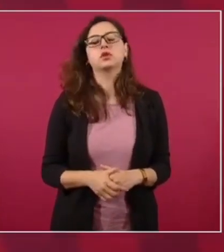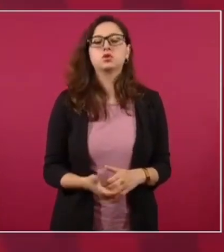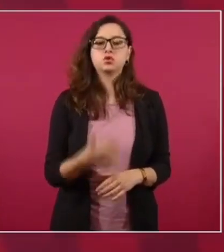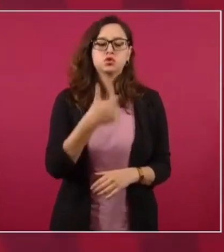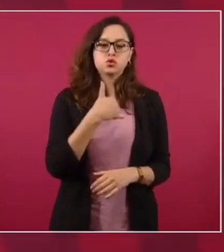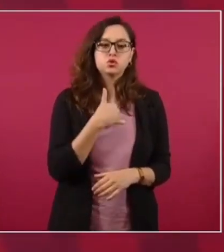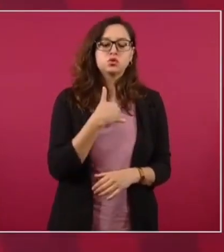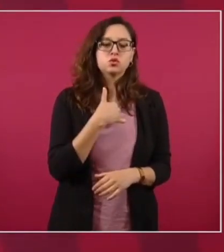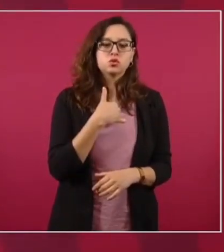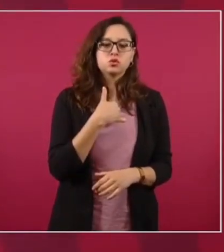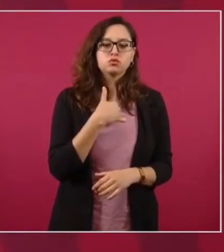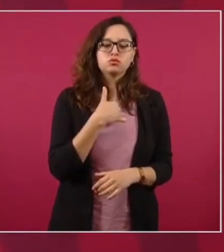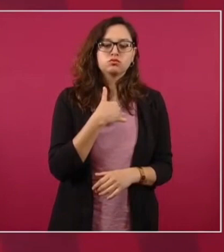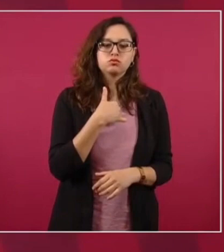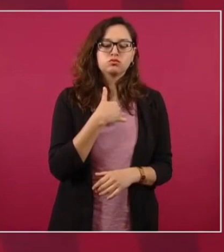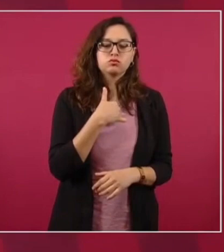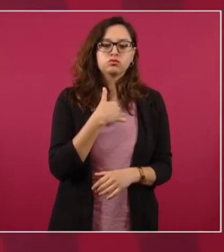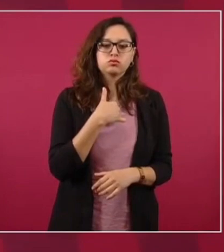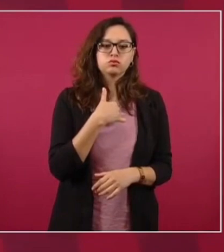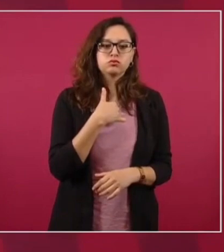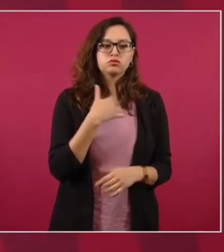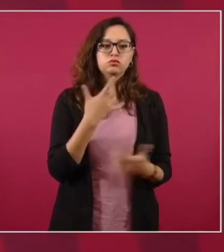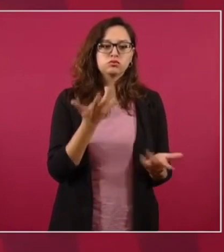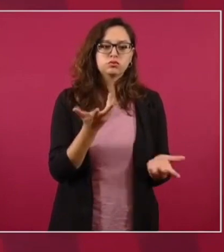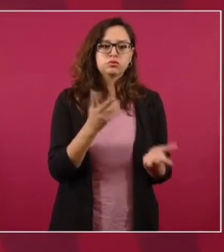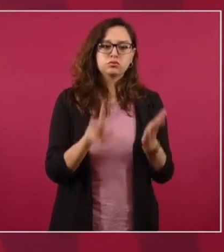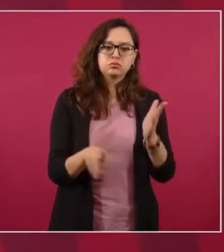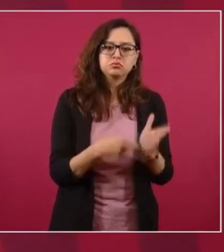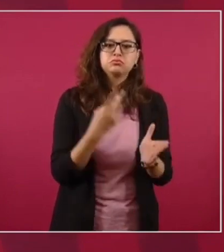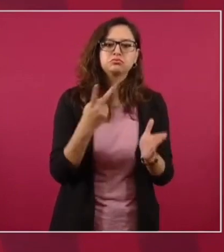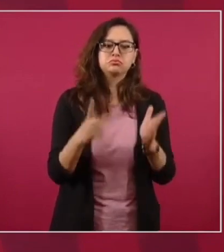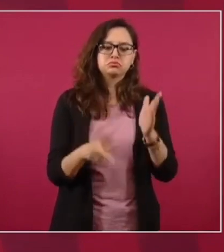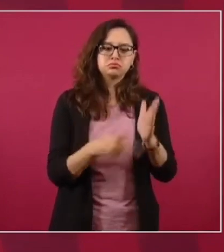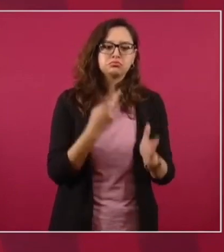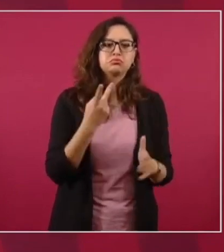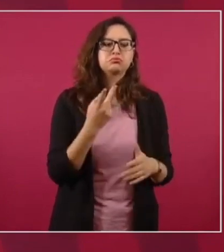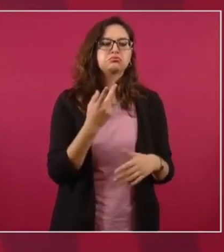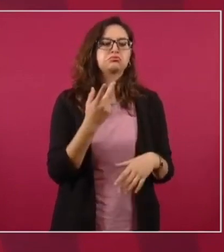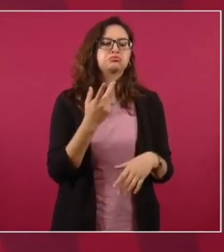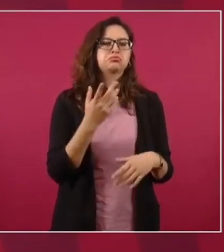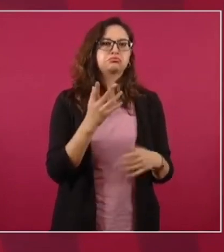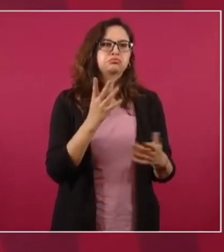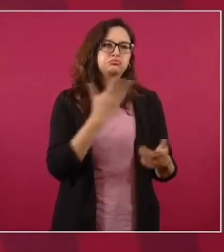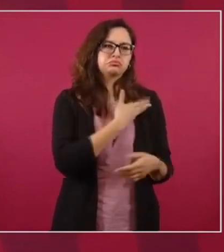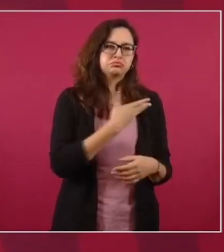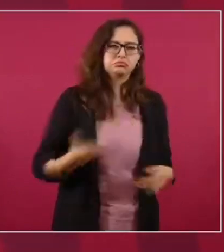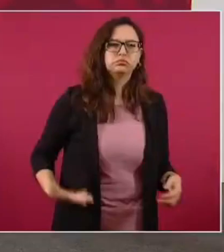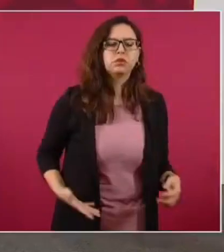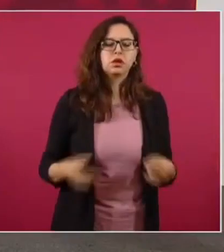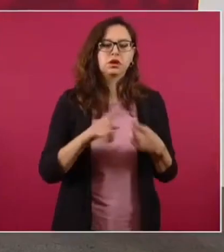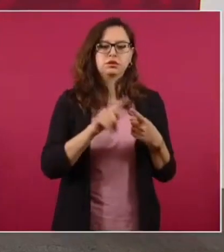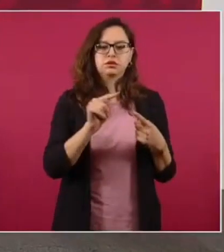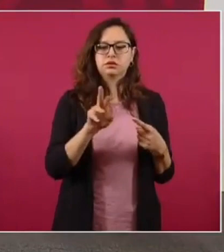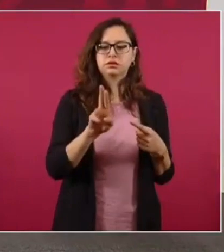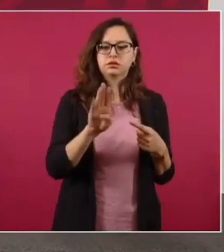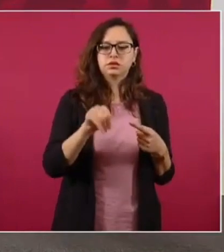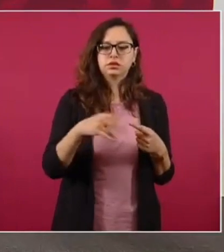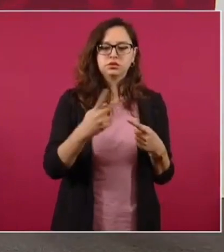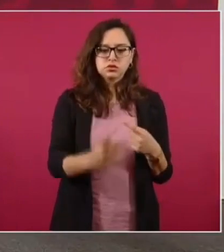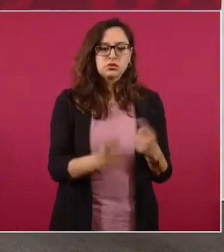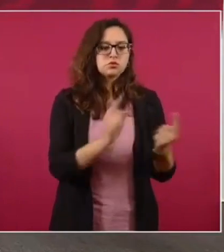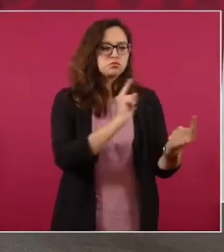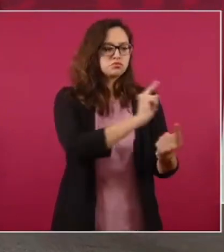tratar con el presidente Trump y ahora con el presidente